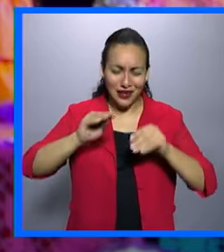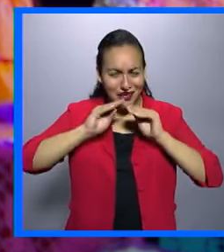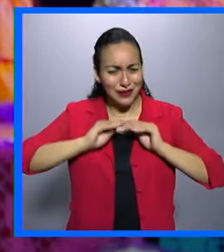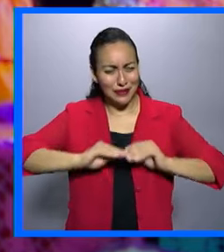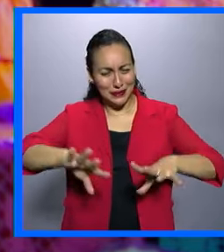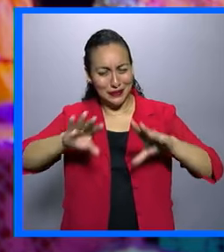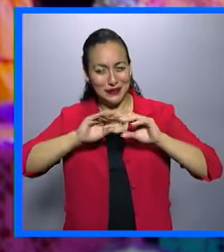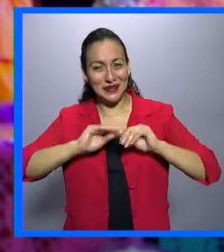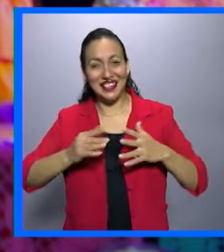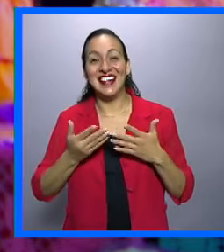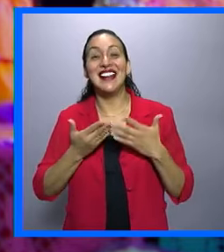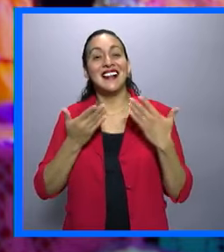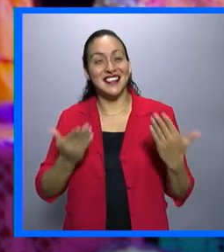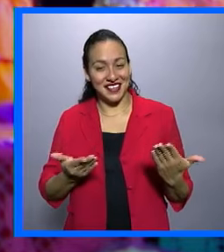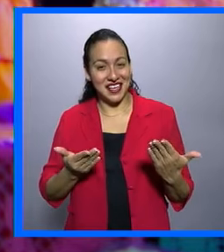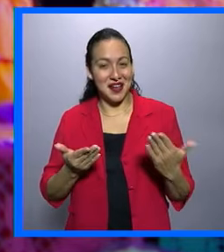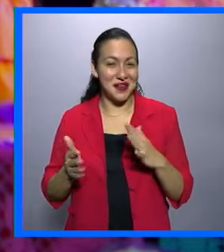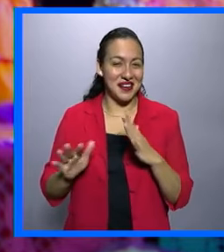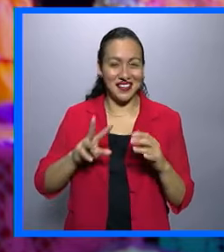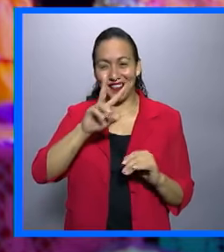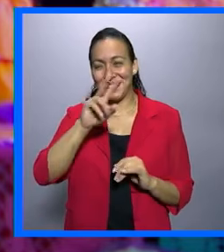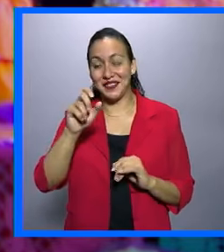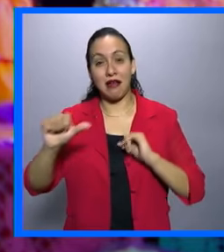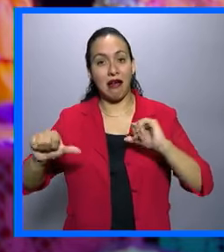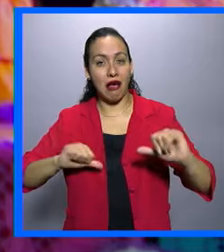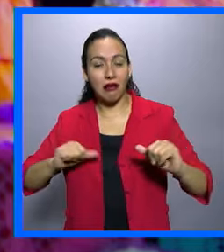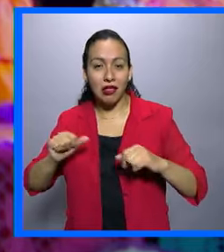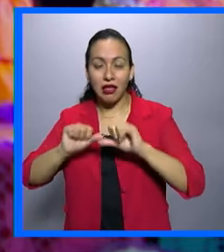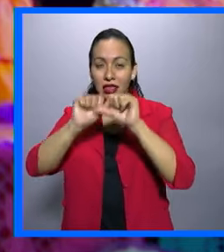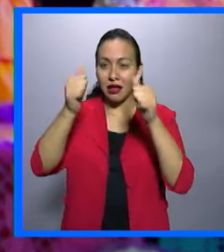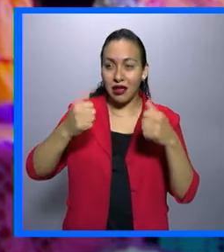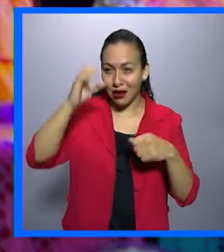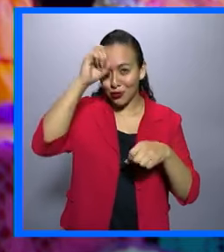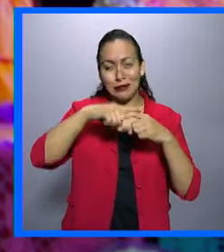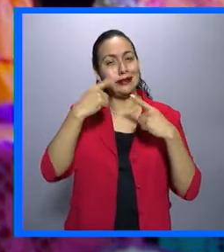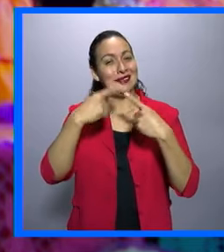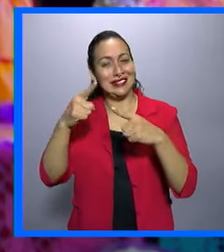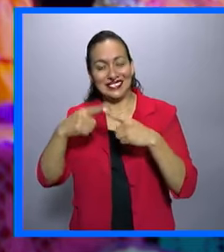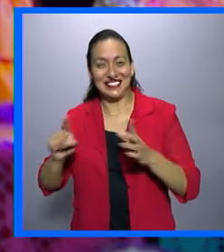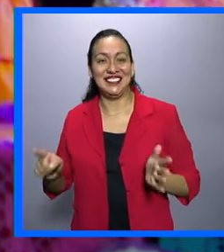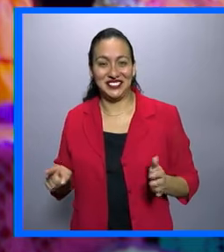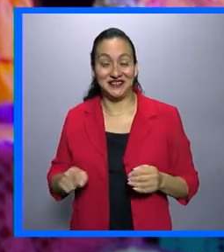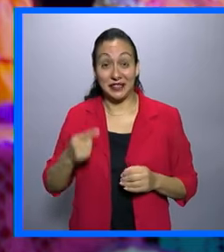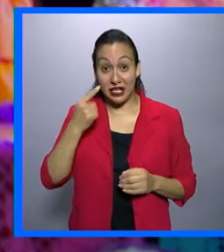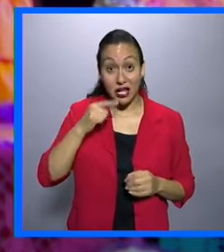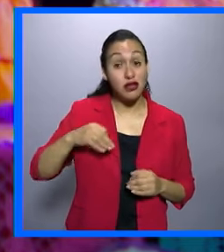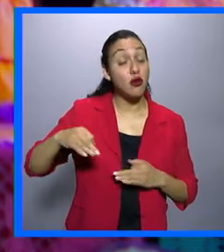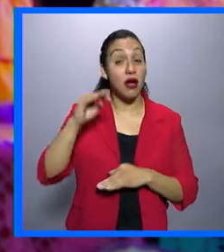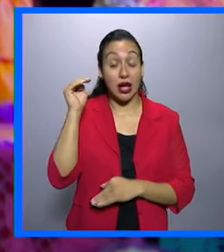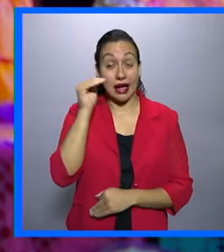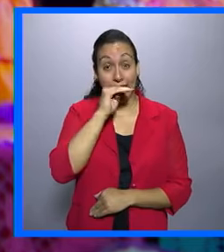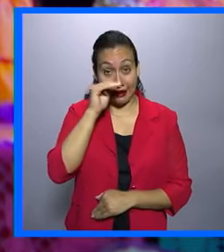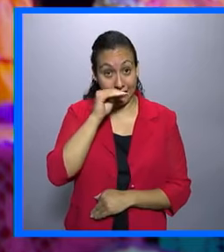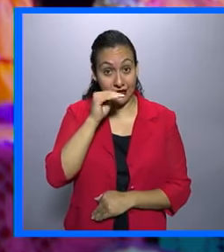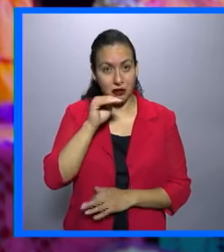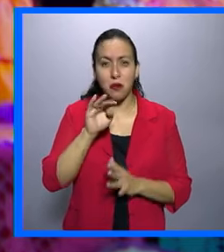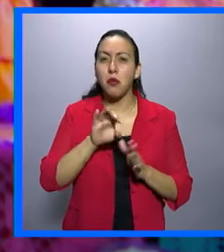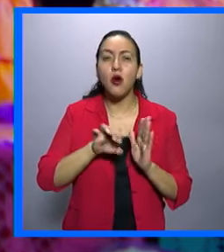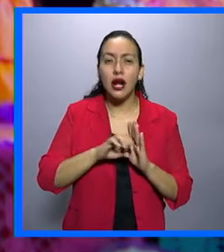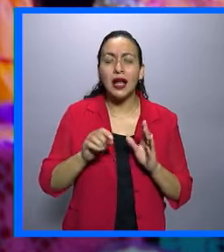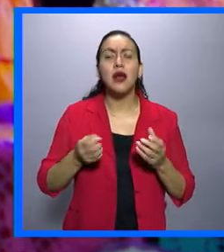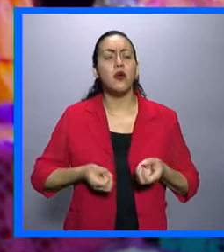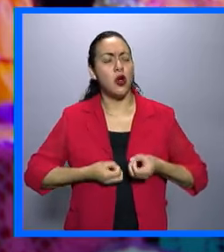como resultado un promedio de 200 actividades artísticas y culturales. Cabe destacar que todas ellas gratuitas, que van desde